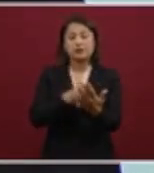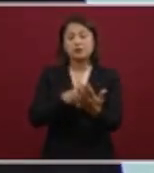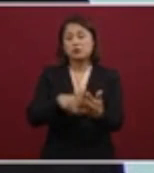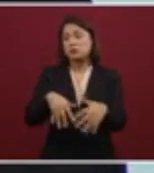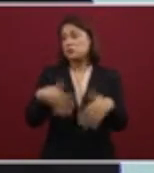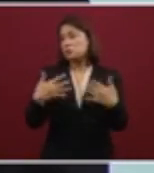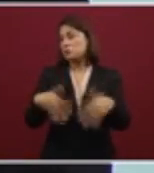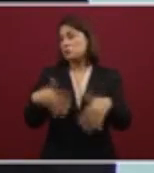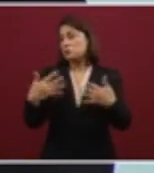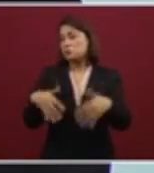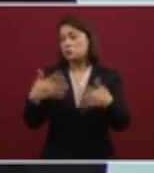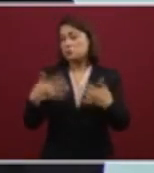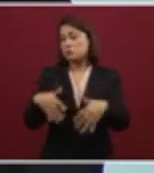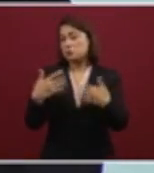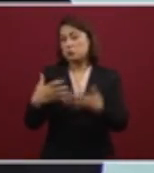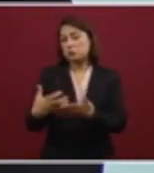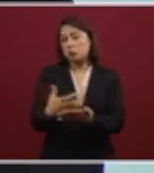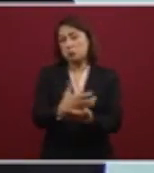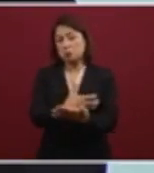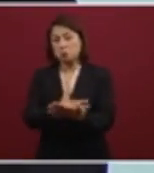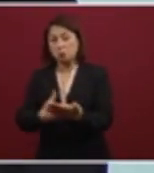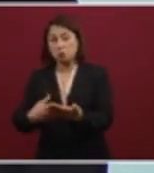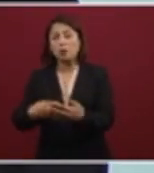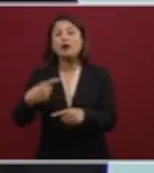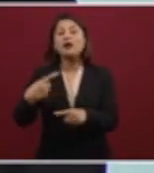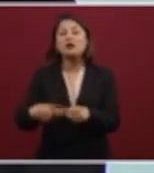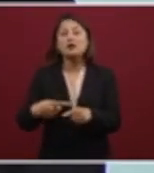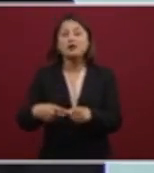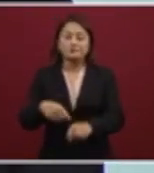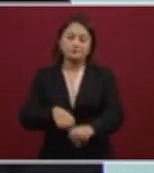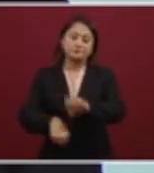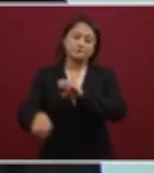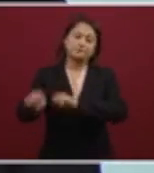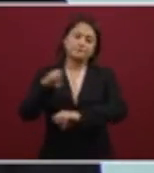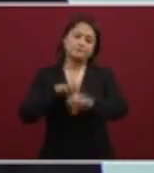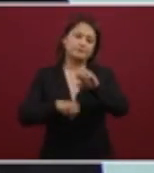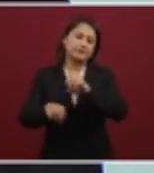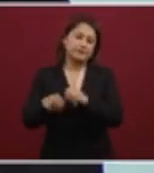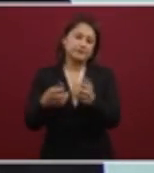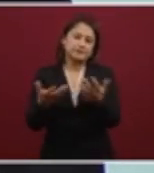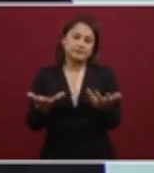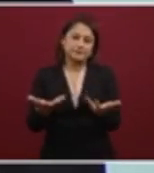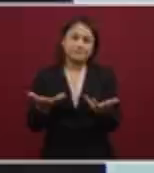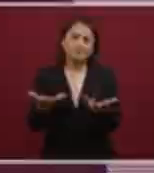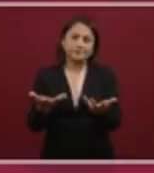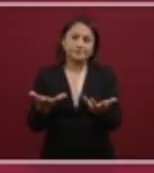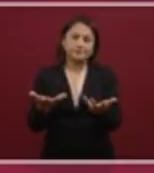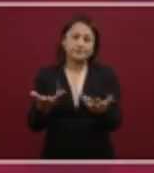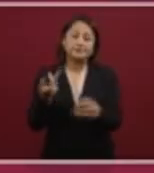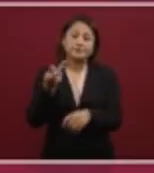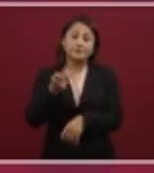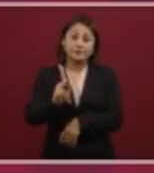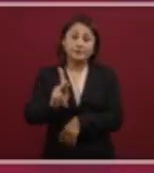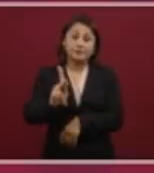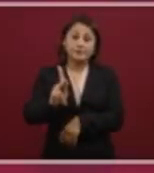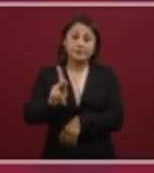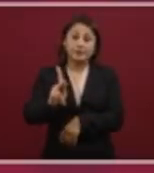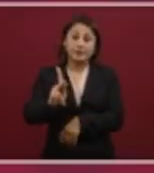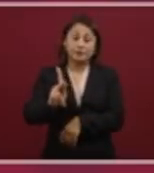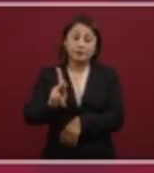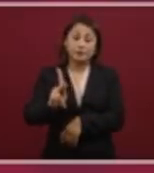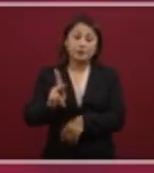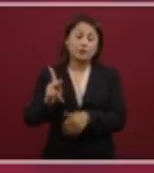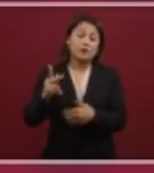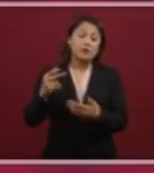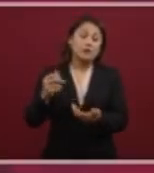jugosísimos para las empresas y malos negocios para la hacienda pública,